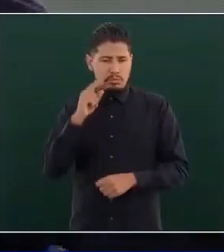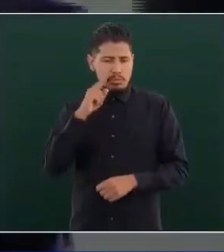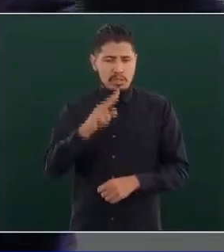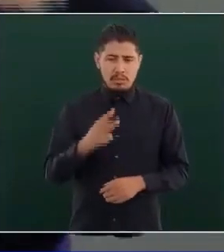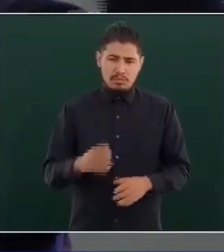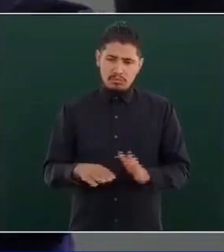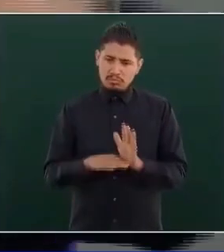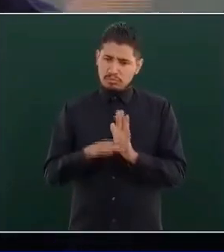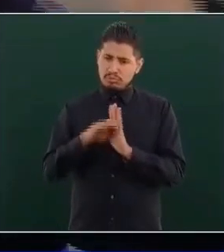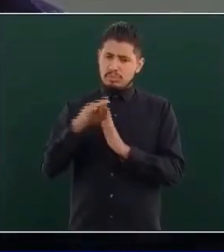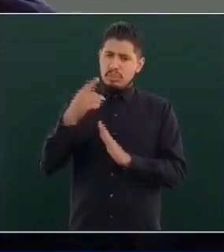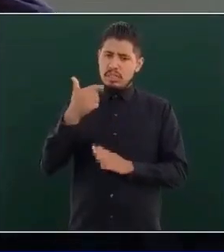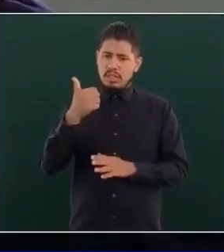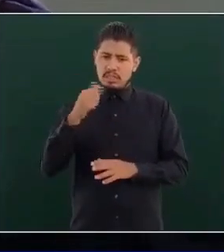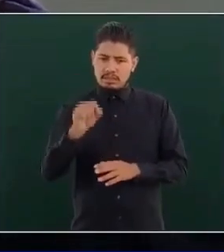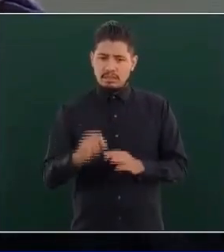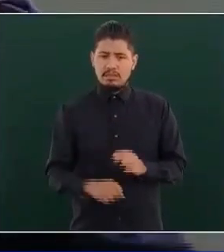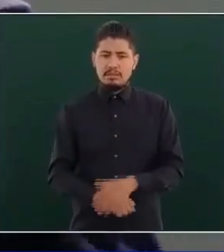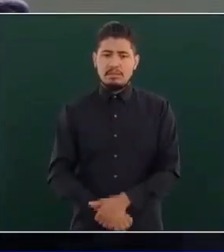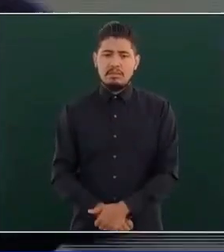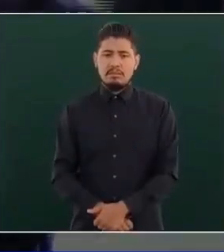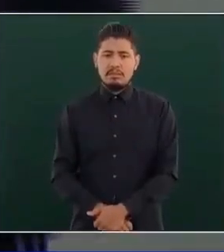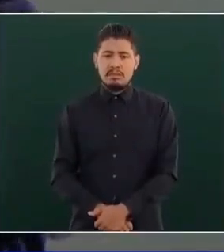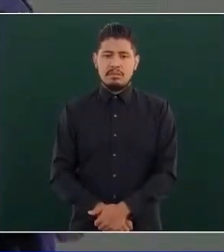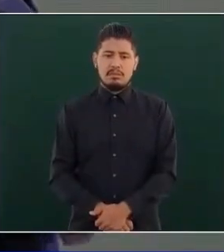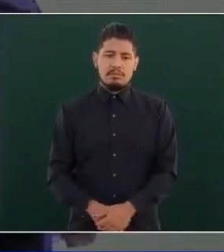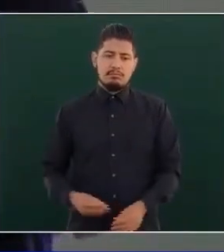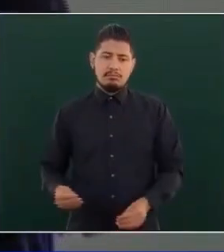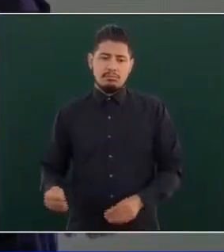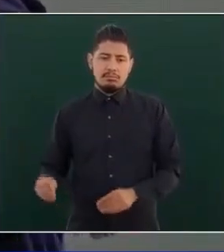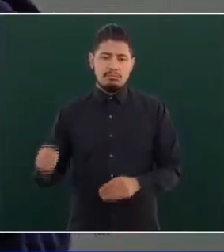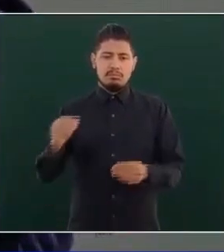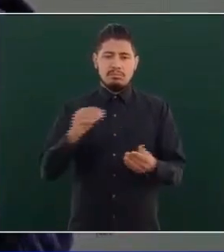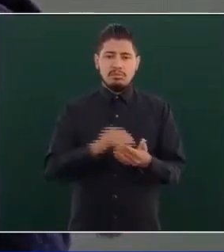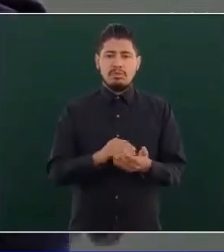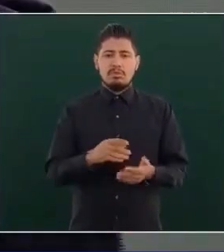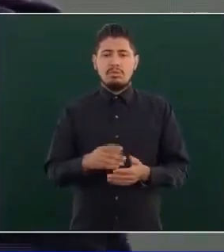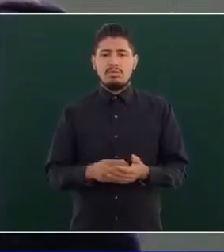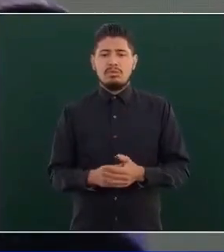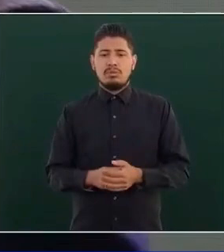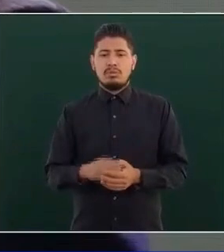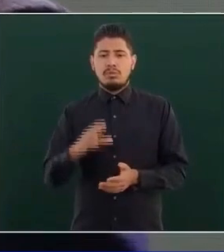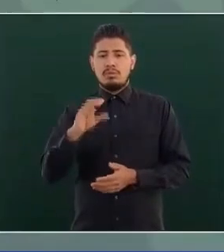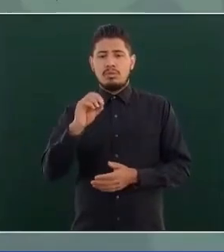todo ese aumento en el precio del gas se lo trasladaron a los consumidores.